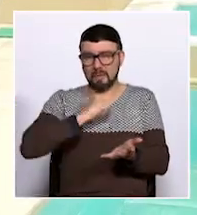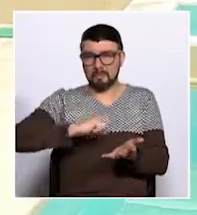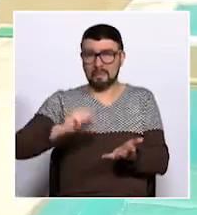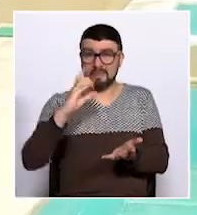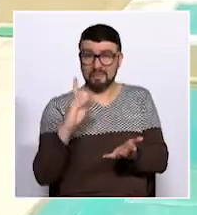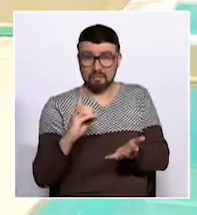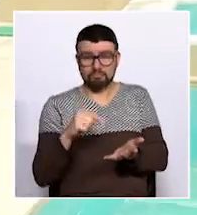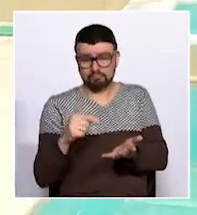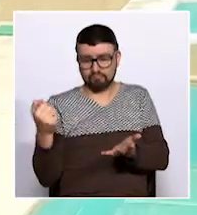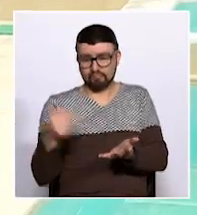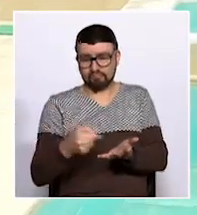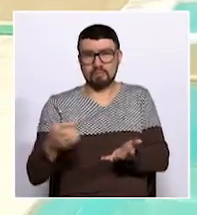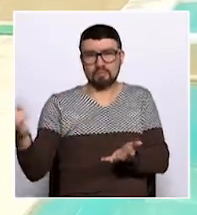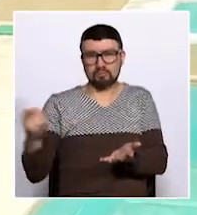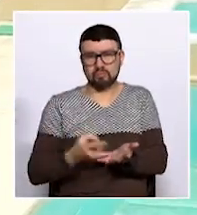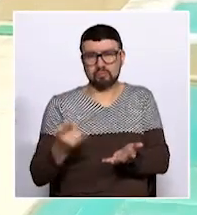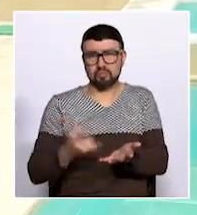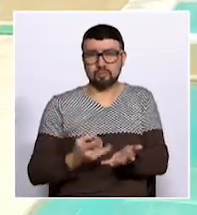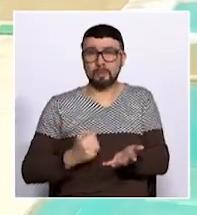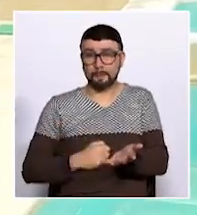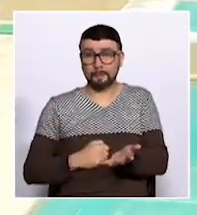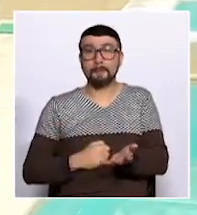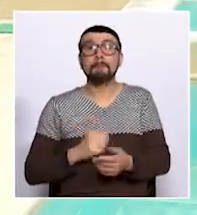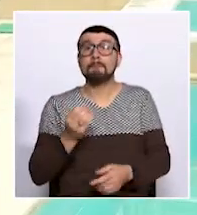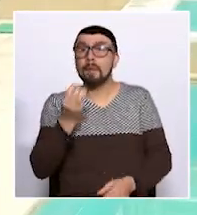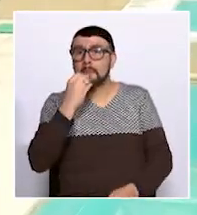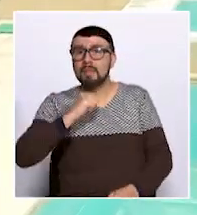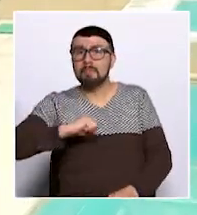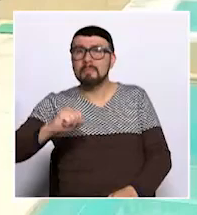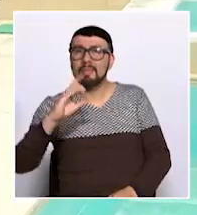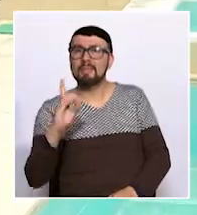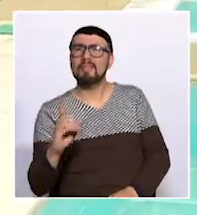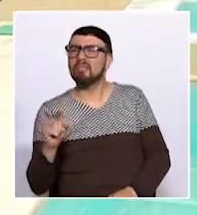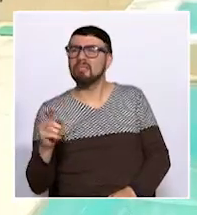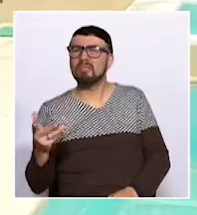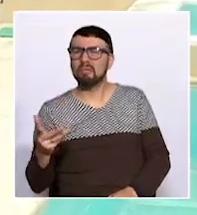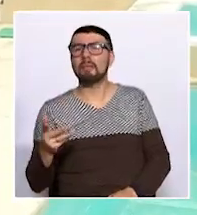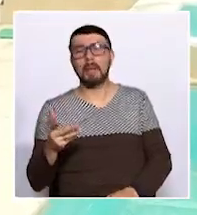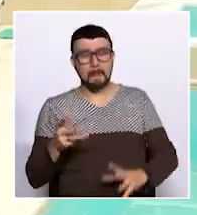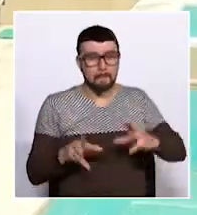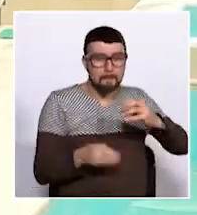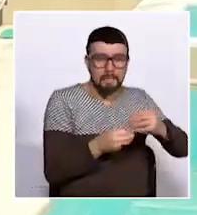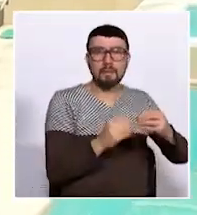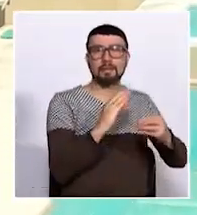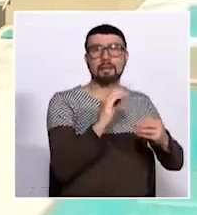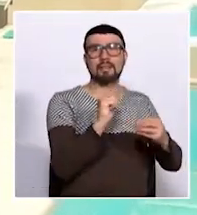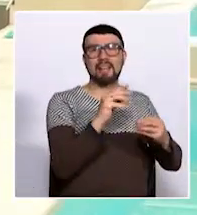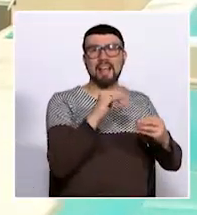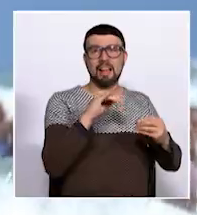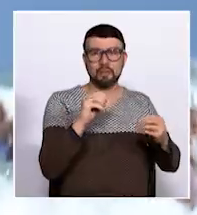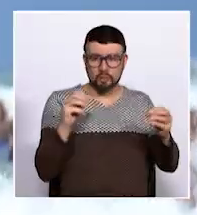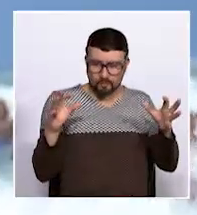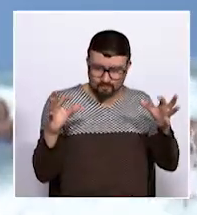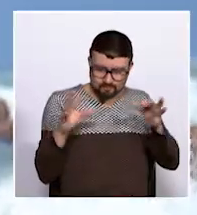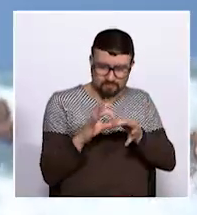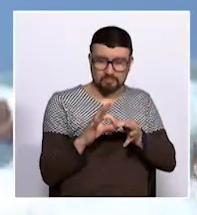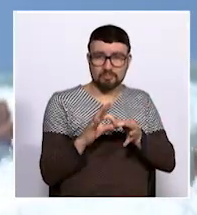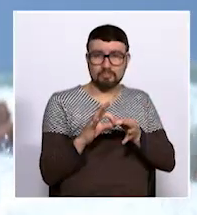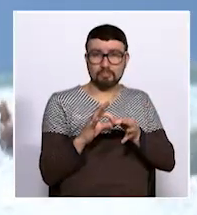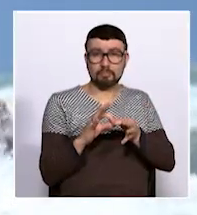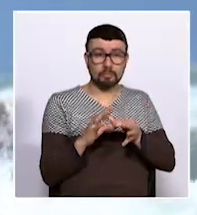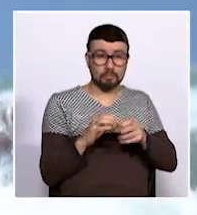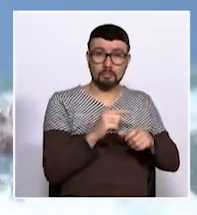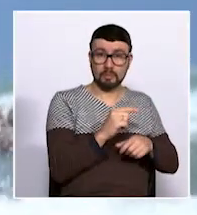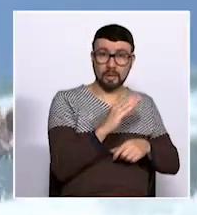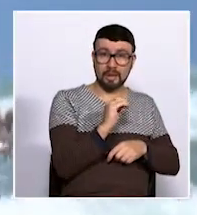se produce. Resulta que la vitamina D es el complemento del calcio. El calcio